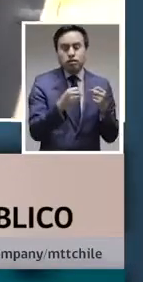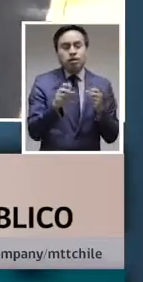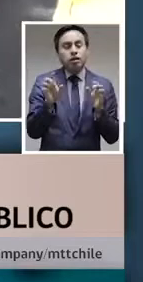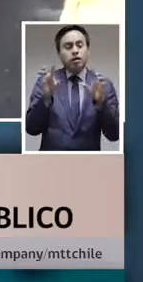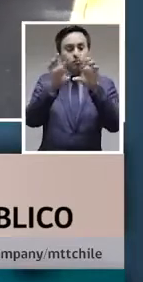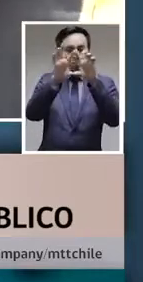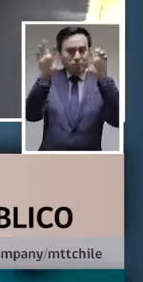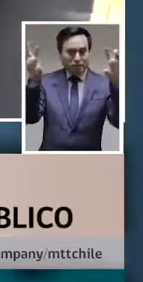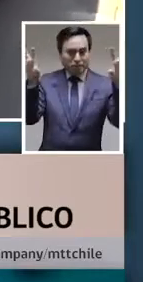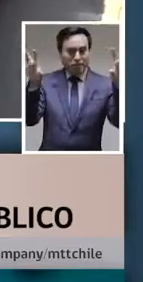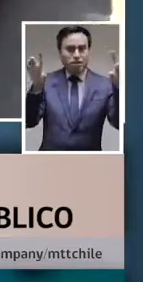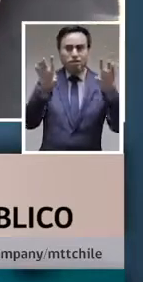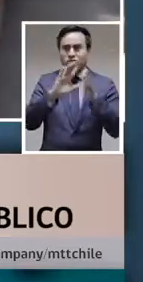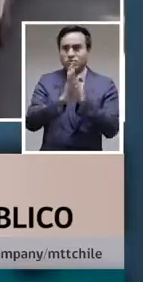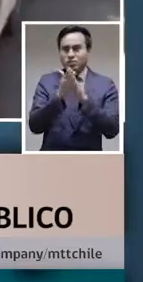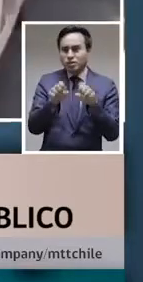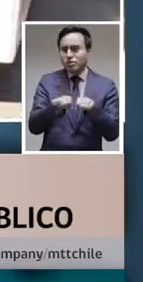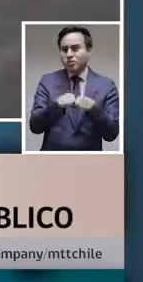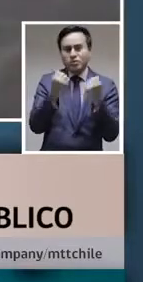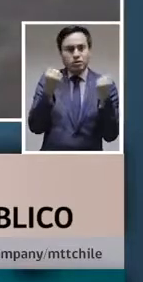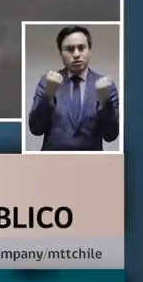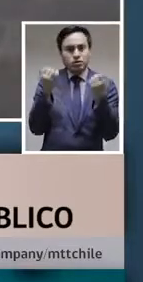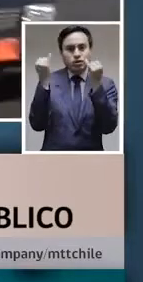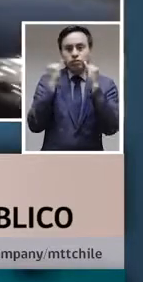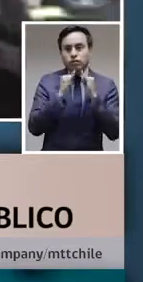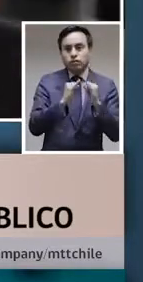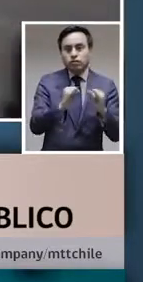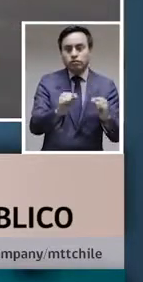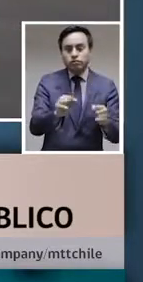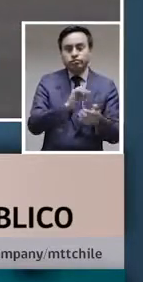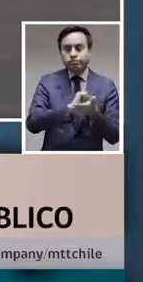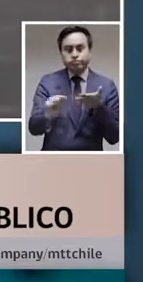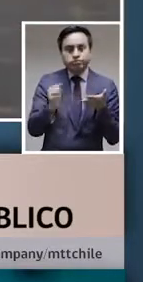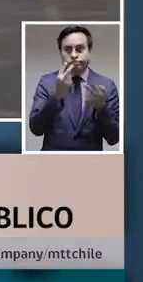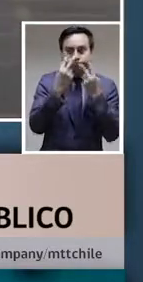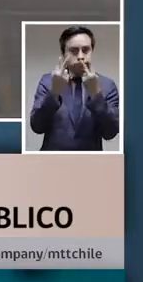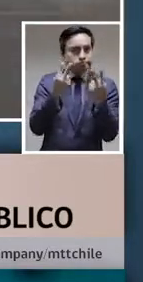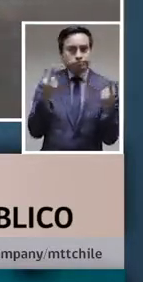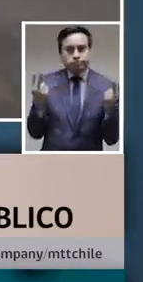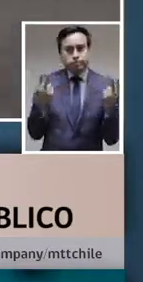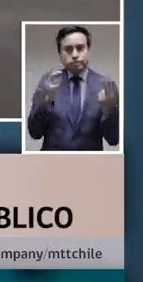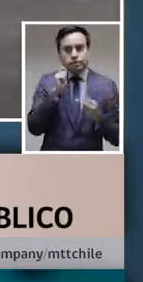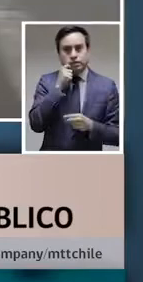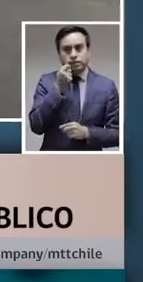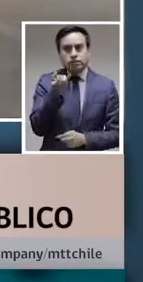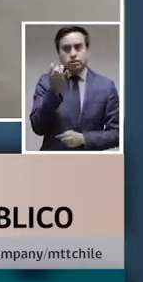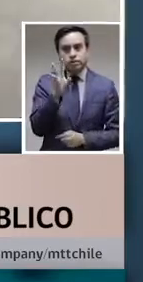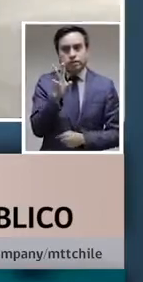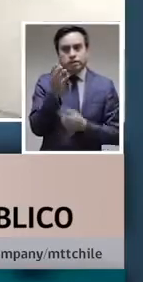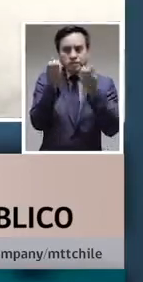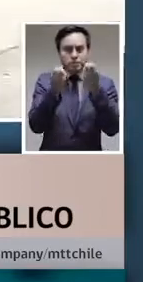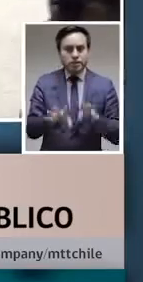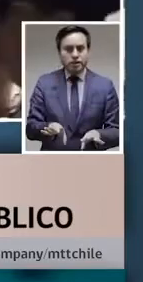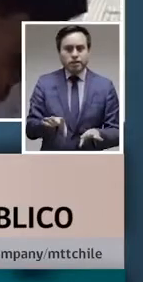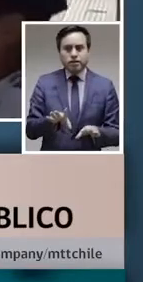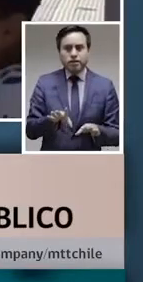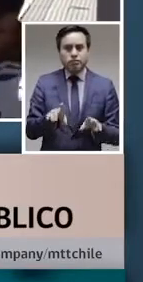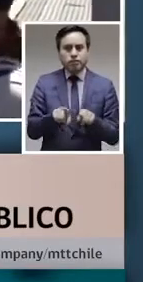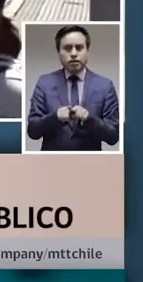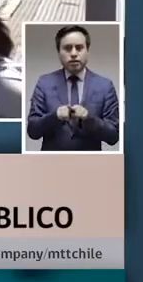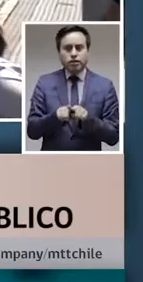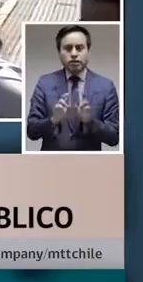paneles destruidos, con la información eliminada, de manera que no solo se pierde el rol